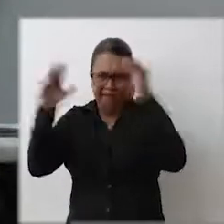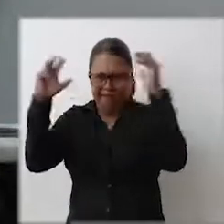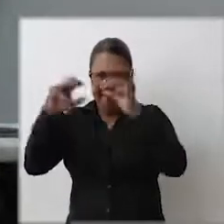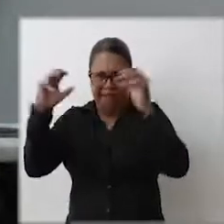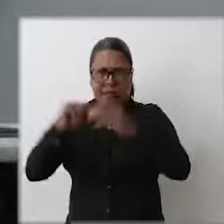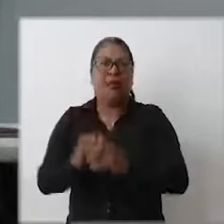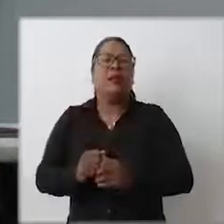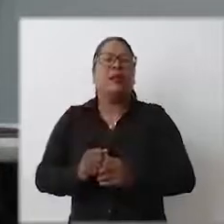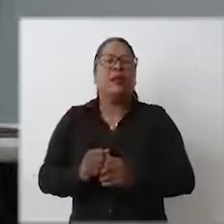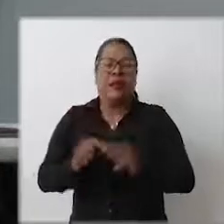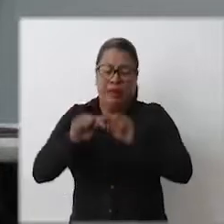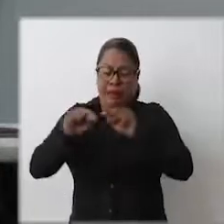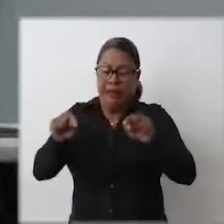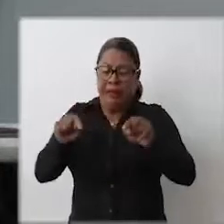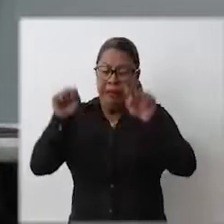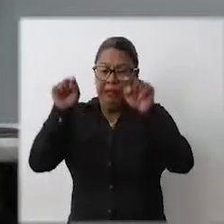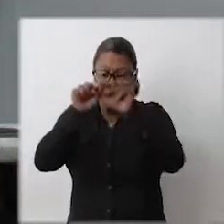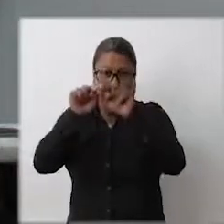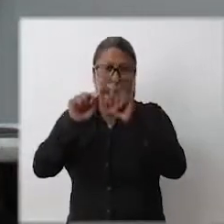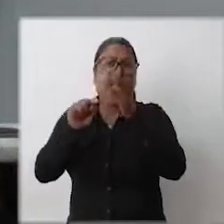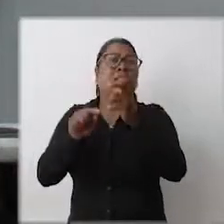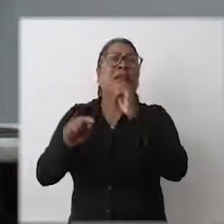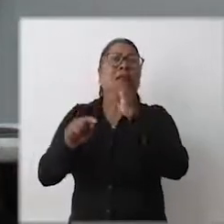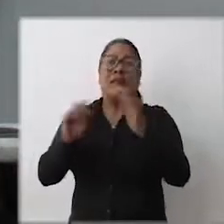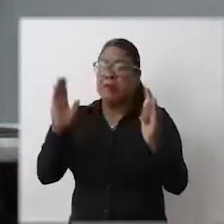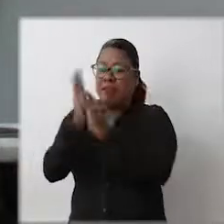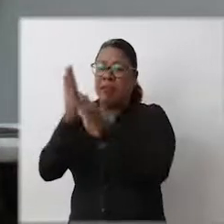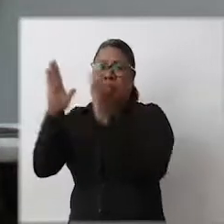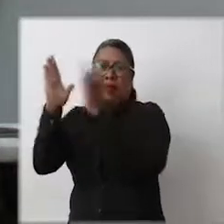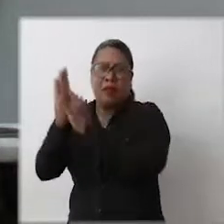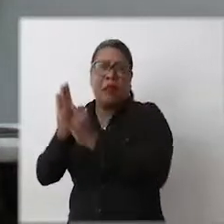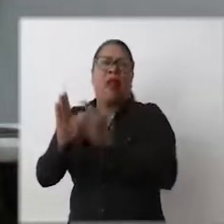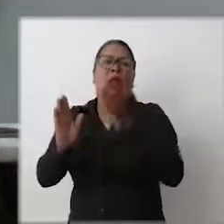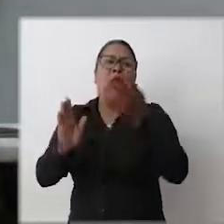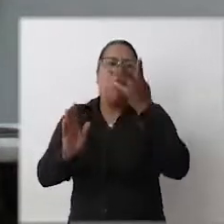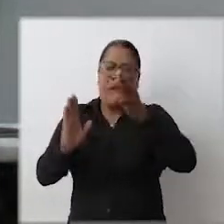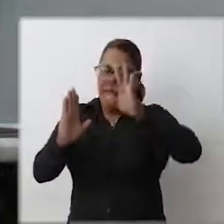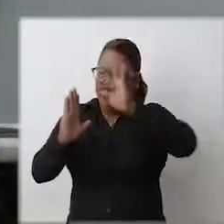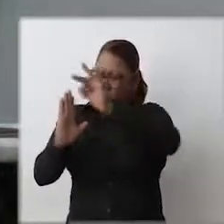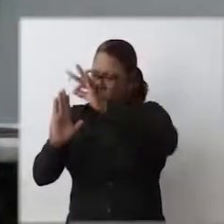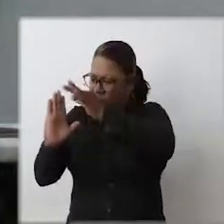alcanzar 150 inmuebles. El proyecto tuvo un costo mínimo de